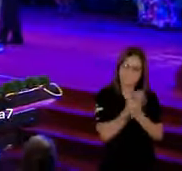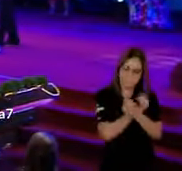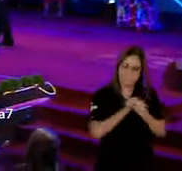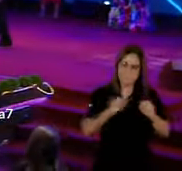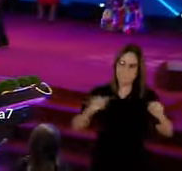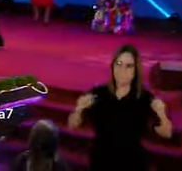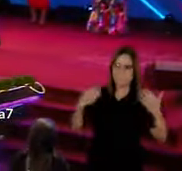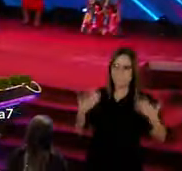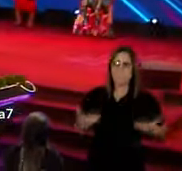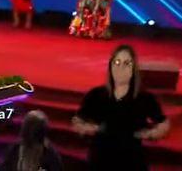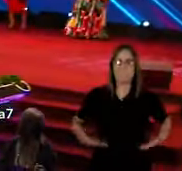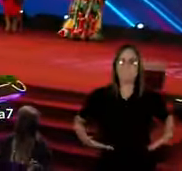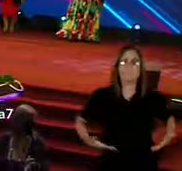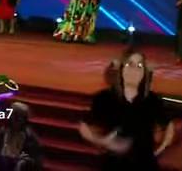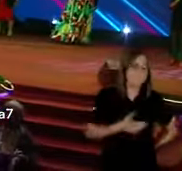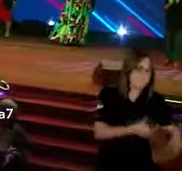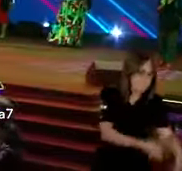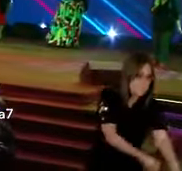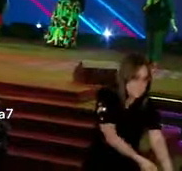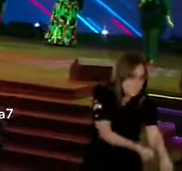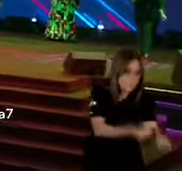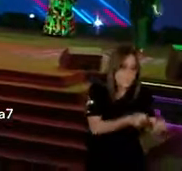la que me rescató.